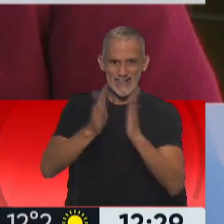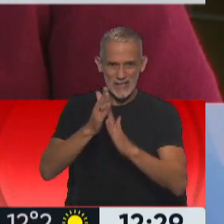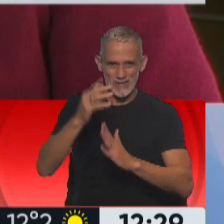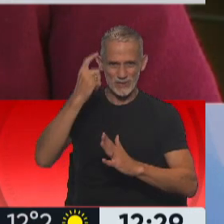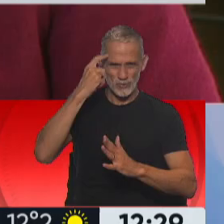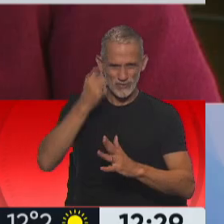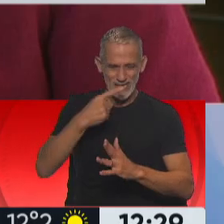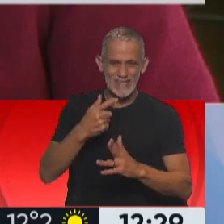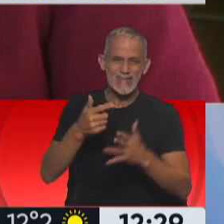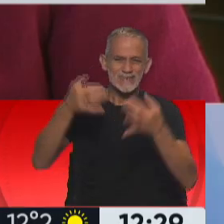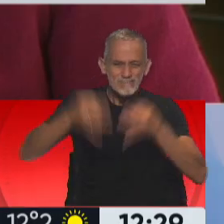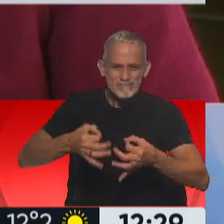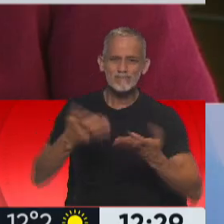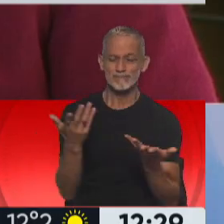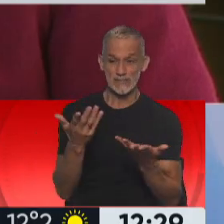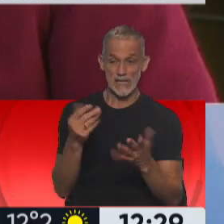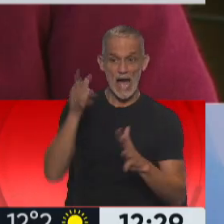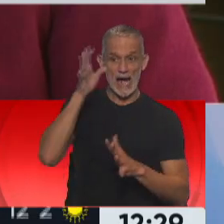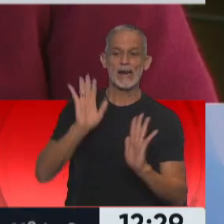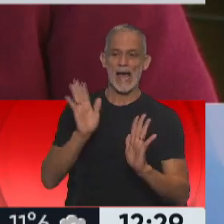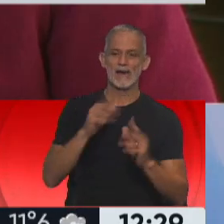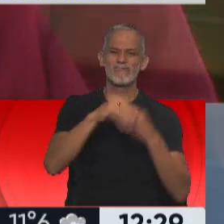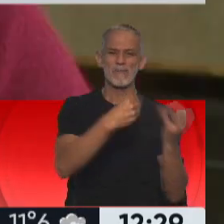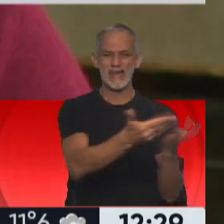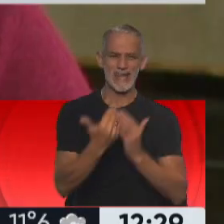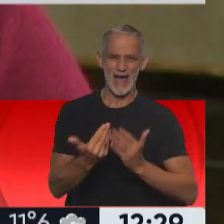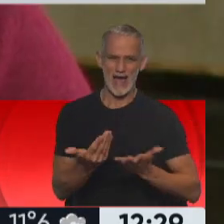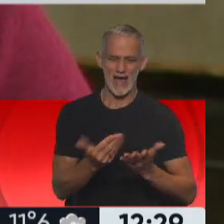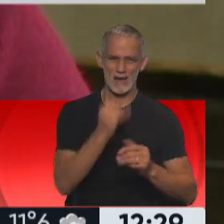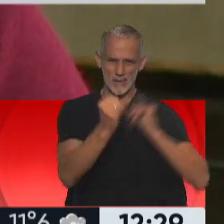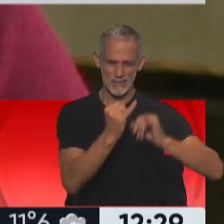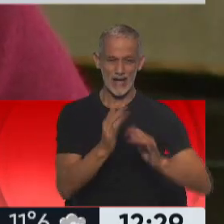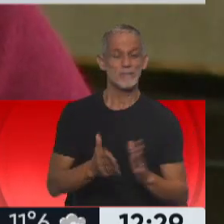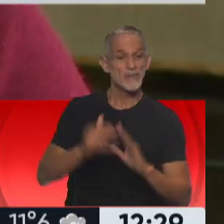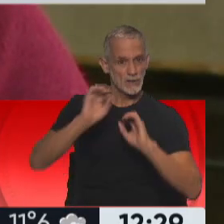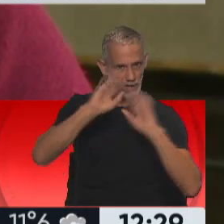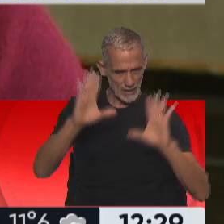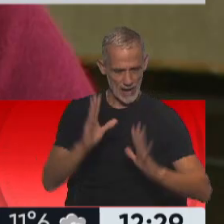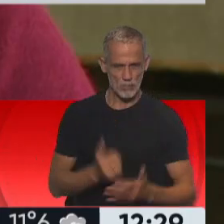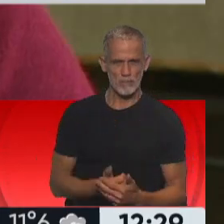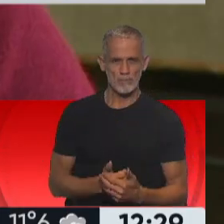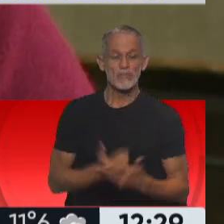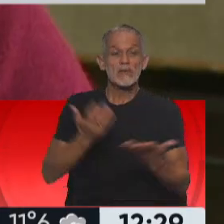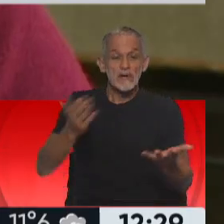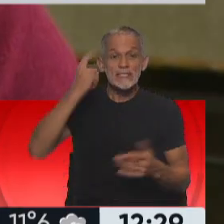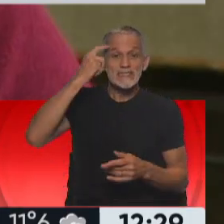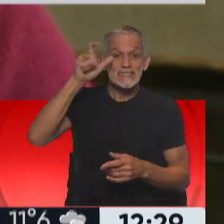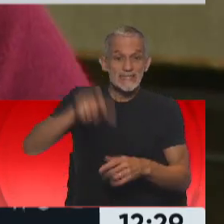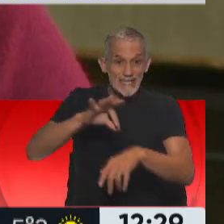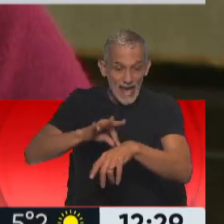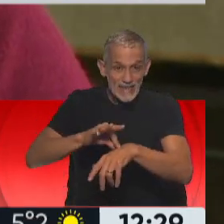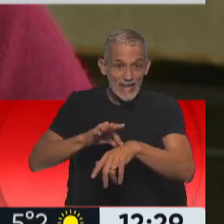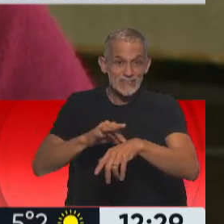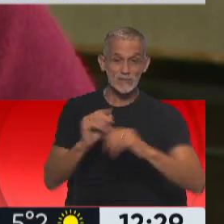buena práctica del profesional es lo que yo decía antes. Lo que pasa, que lo que quiero retomar y dejar en claro es esto. Los psiquiatras, cuando el paciente